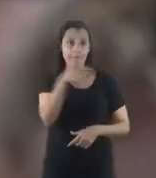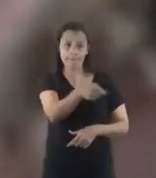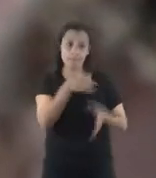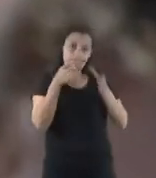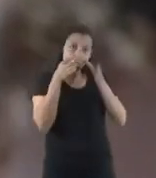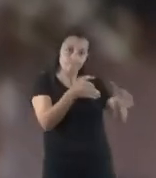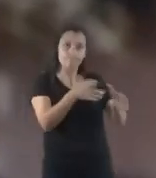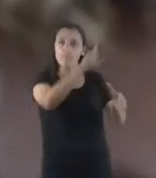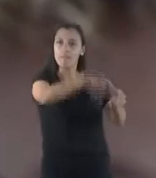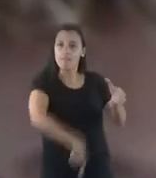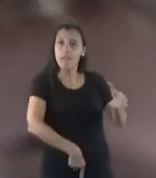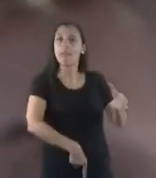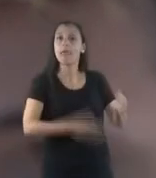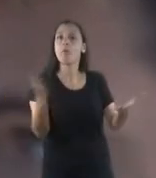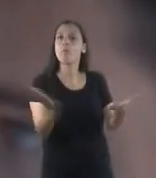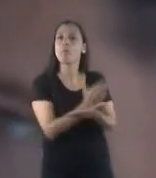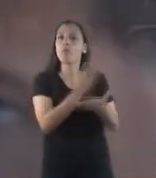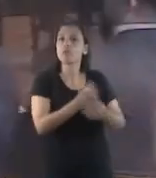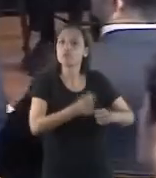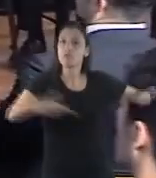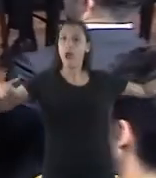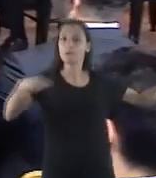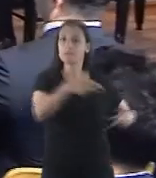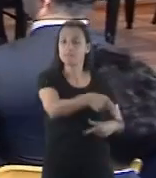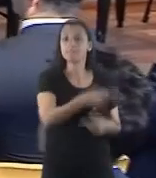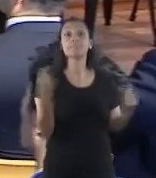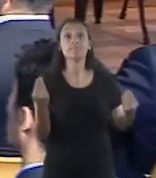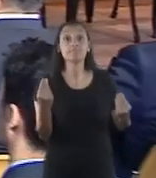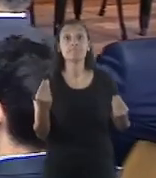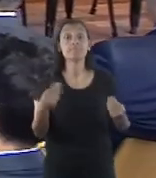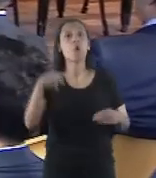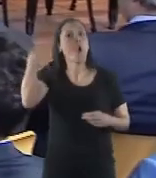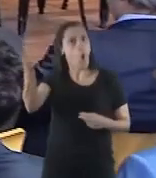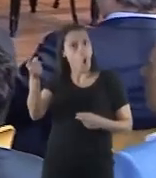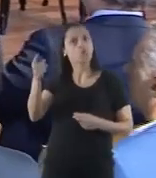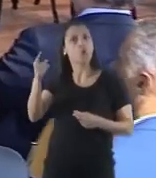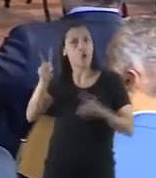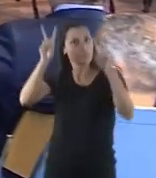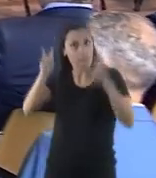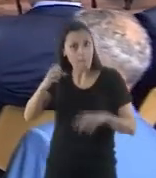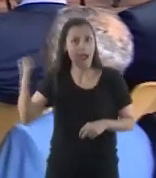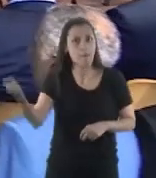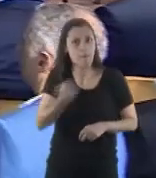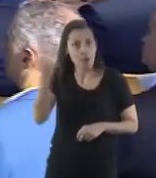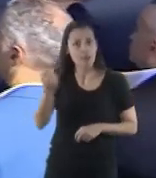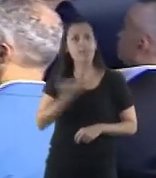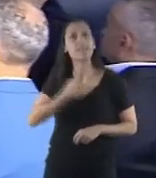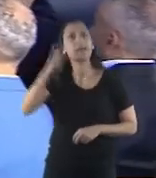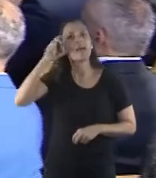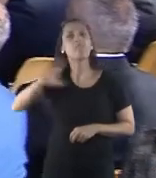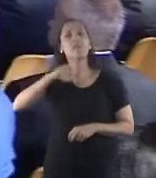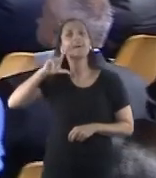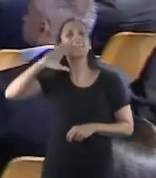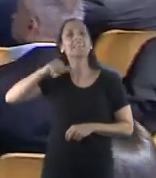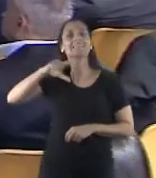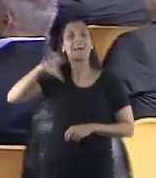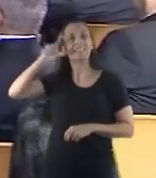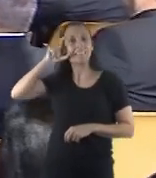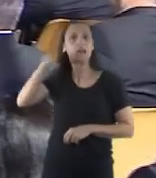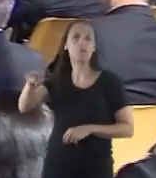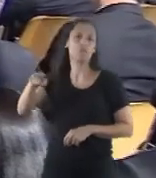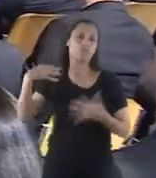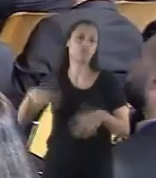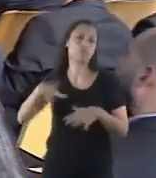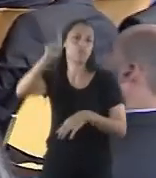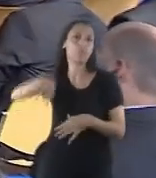para regionalizar la producción de fertilizantes, que es el otro gran insumo que tiene nuestra